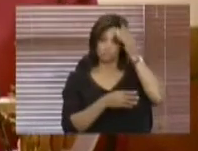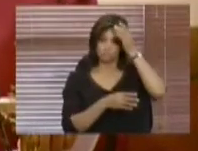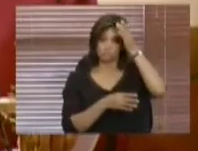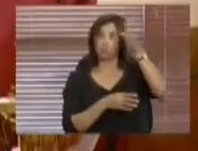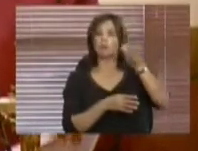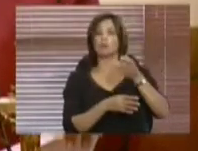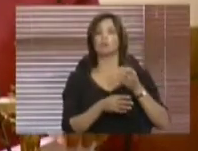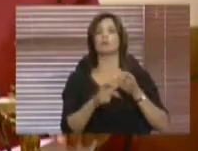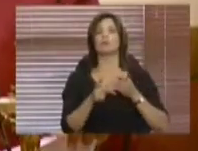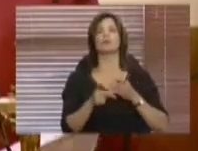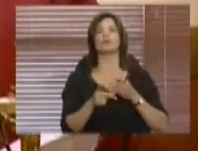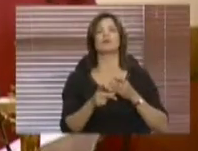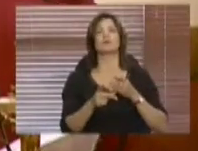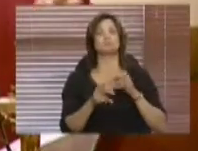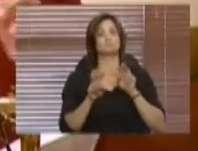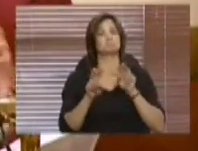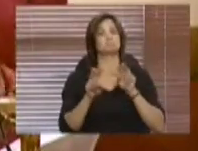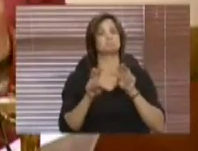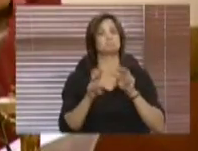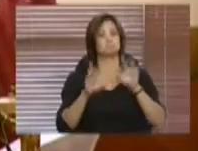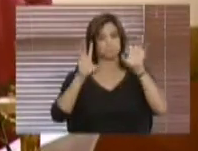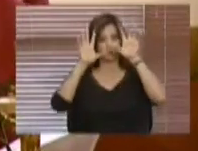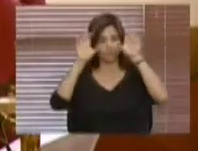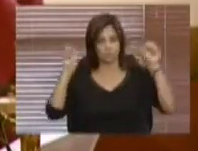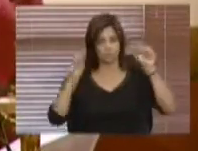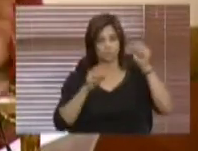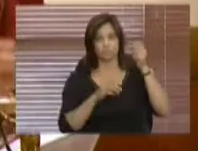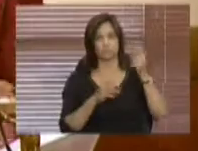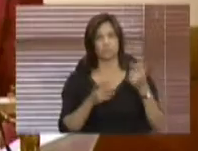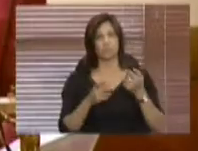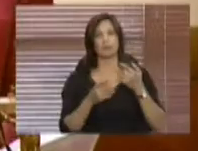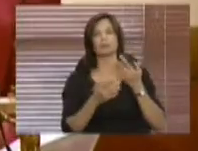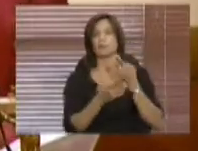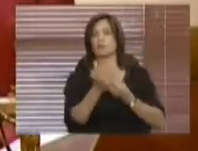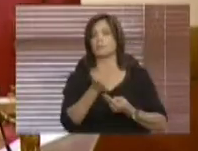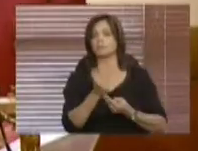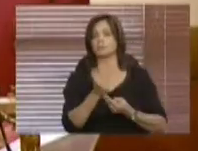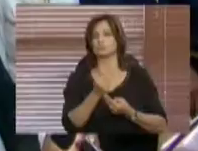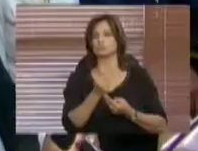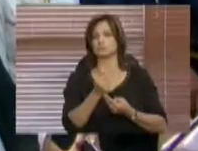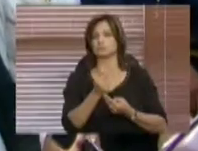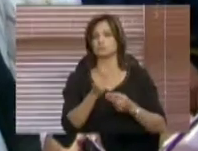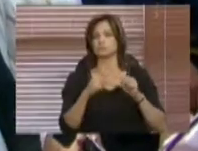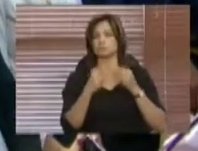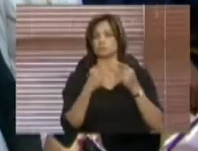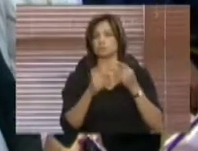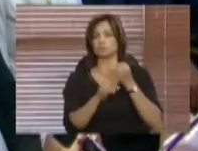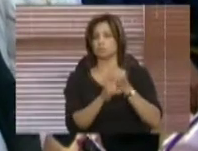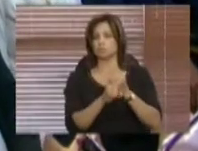conocimiento de las observaciones presidenciales por ambas cámaras.